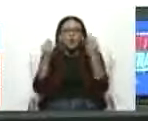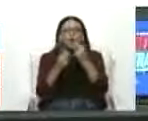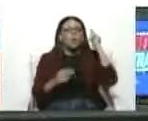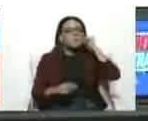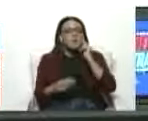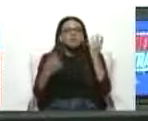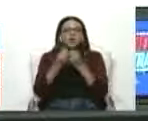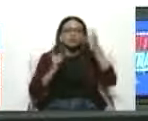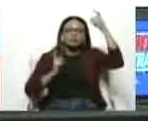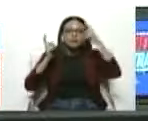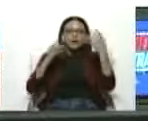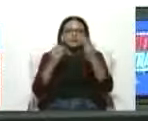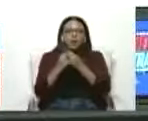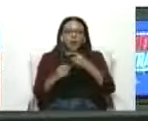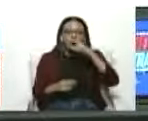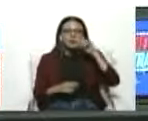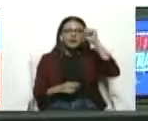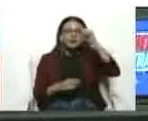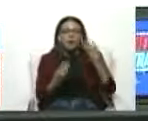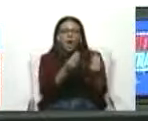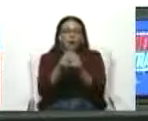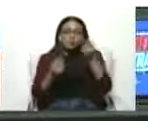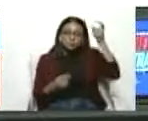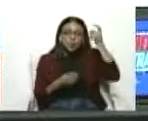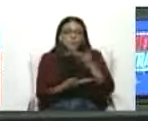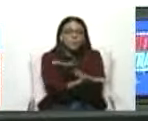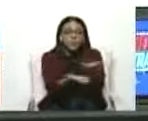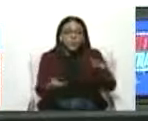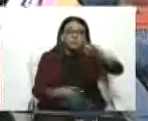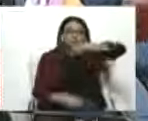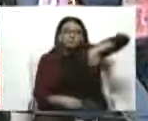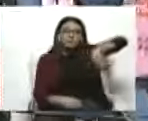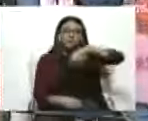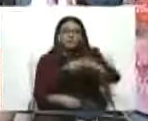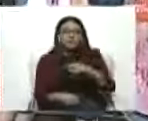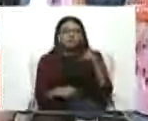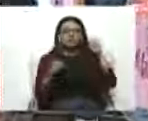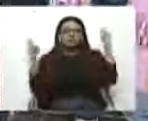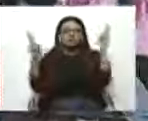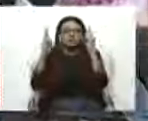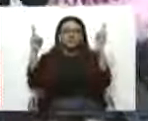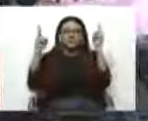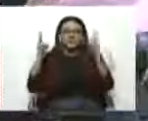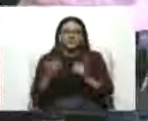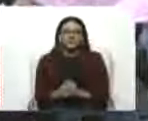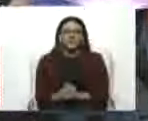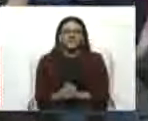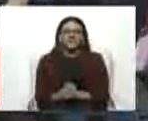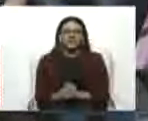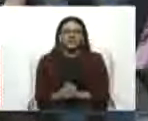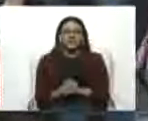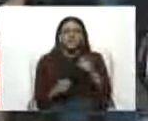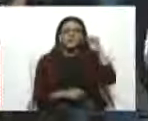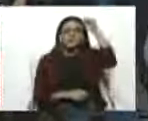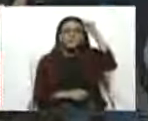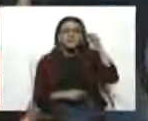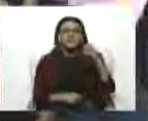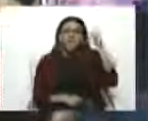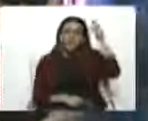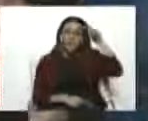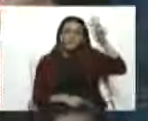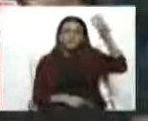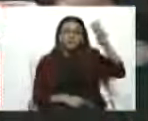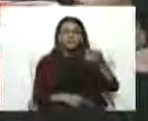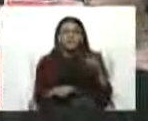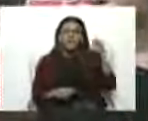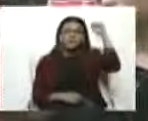con Chávez, con Nicolás, junto al pueblo, nosotros venceremos. ¡Que viva la patria! ¡Viva! ¡Que